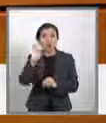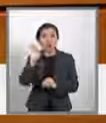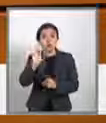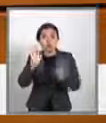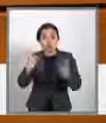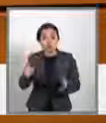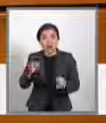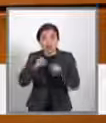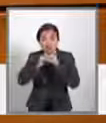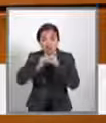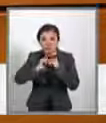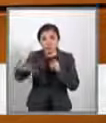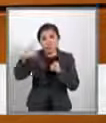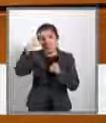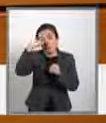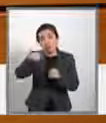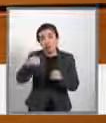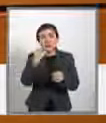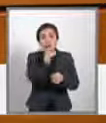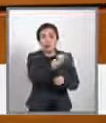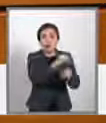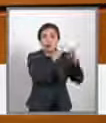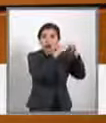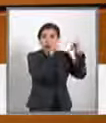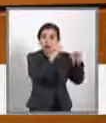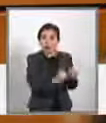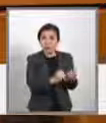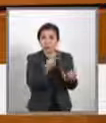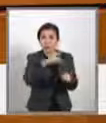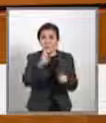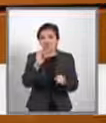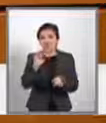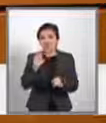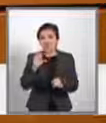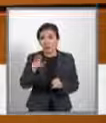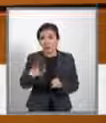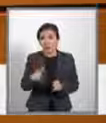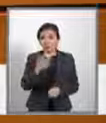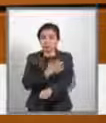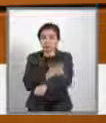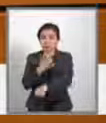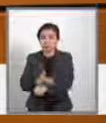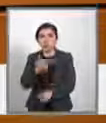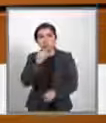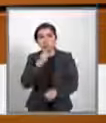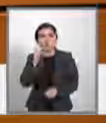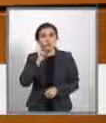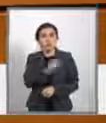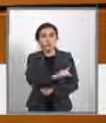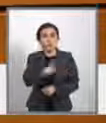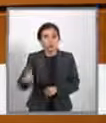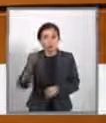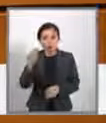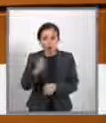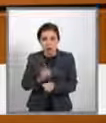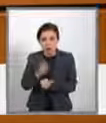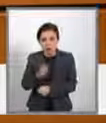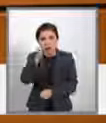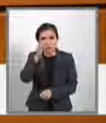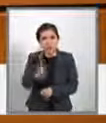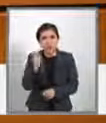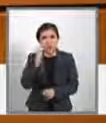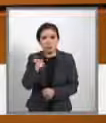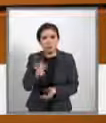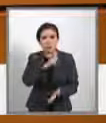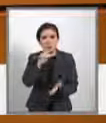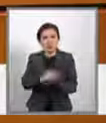momento en que se realice la declaratoria de autonomía de la Fiscalía. Compañeras y compañeros, aprobemos esta ley